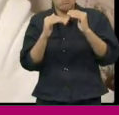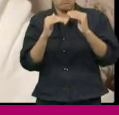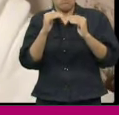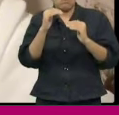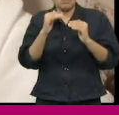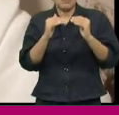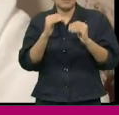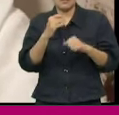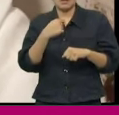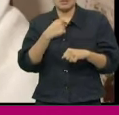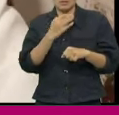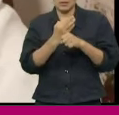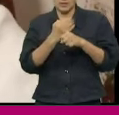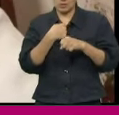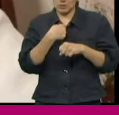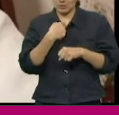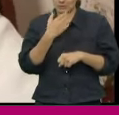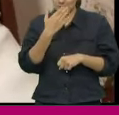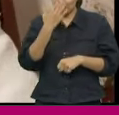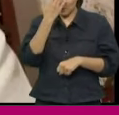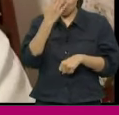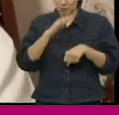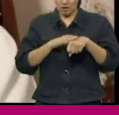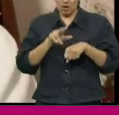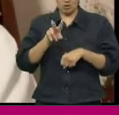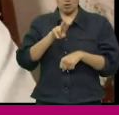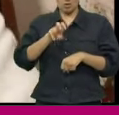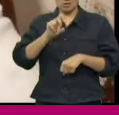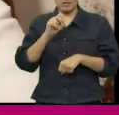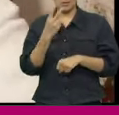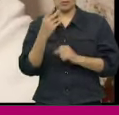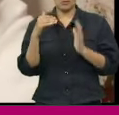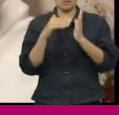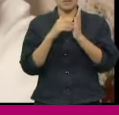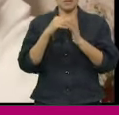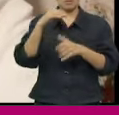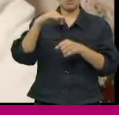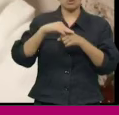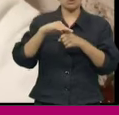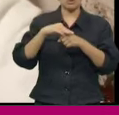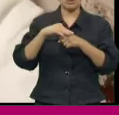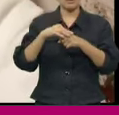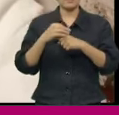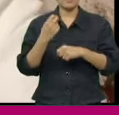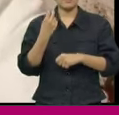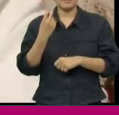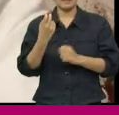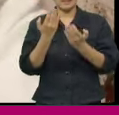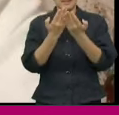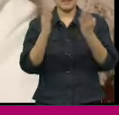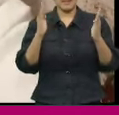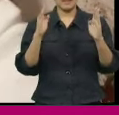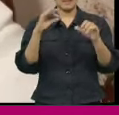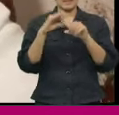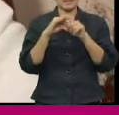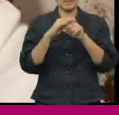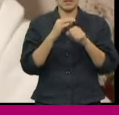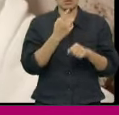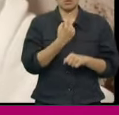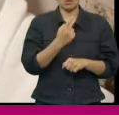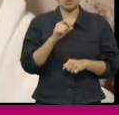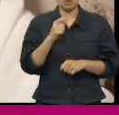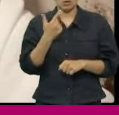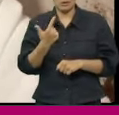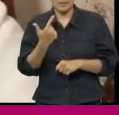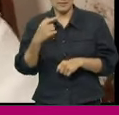estoy recordando de memoria, 232 mil votos de diferencia, menos de dos votos por casilla, 1.7 votos por casilla de